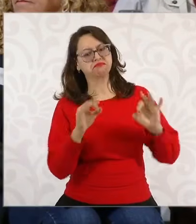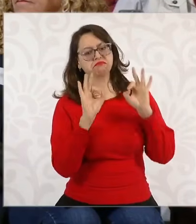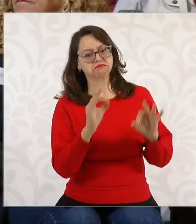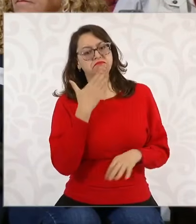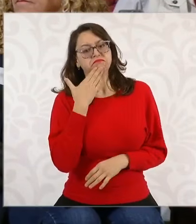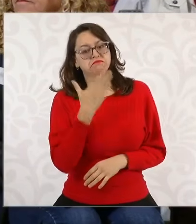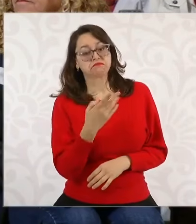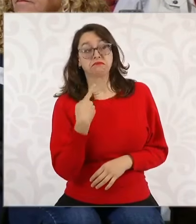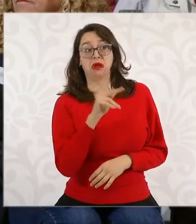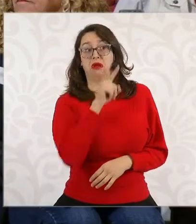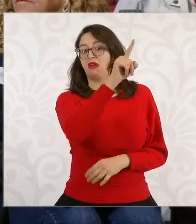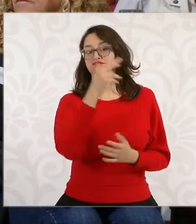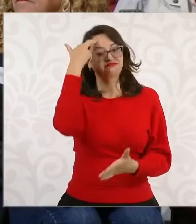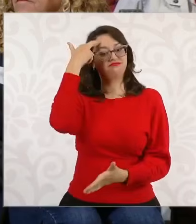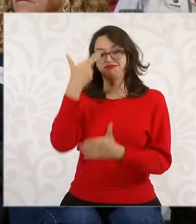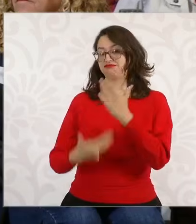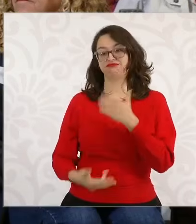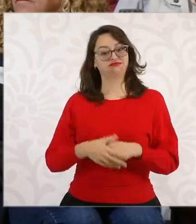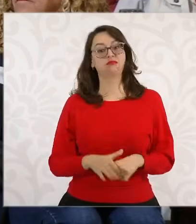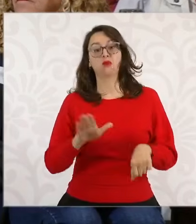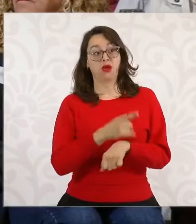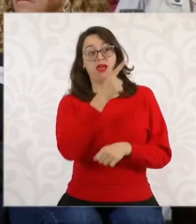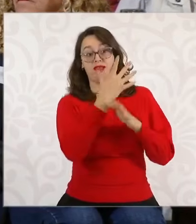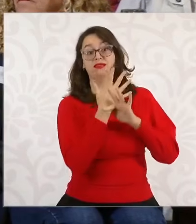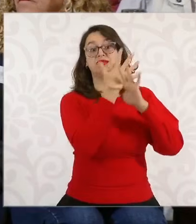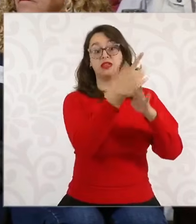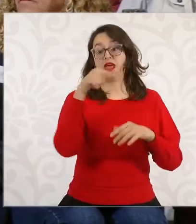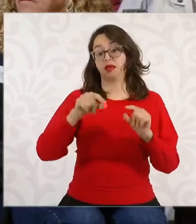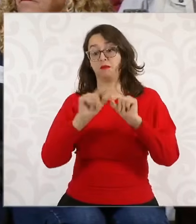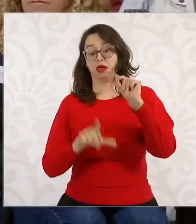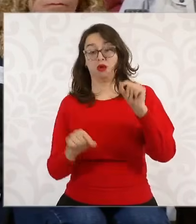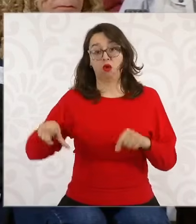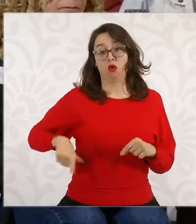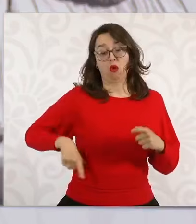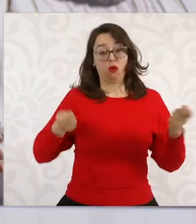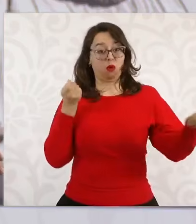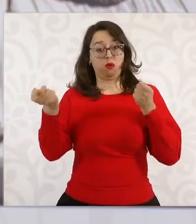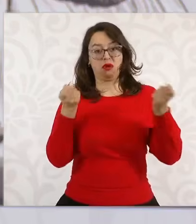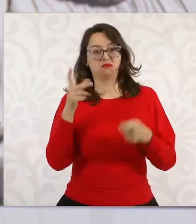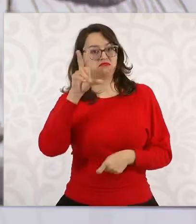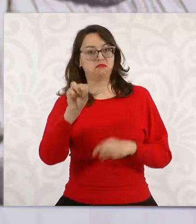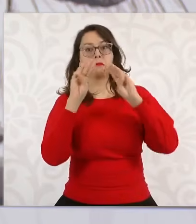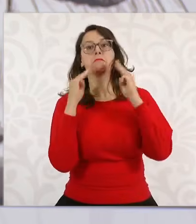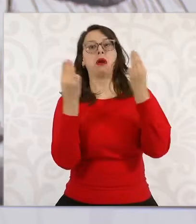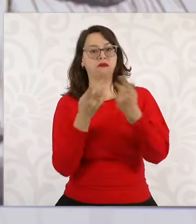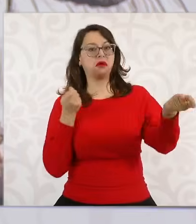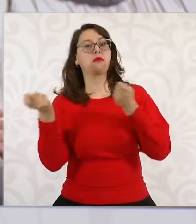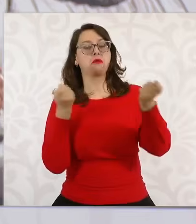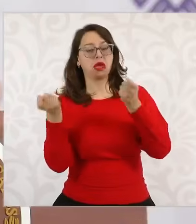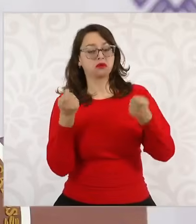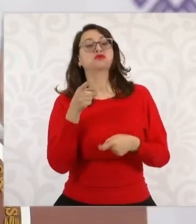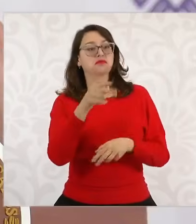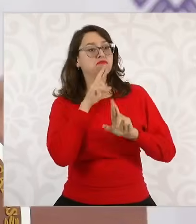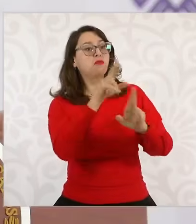quien gobierna México, sino que son los cárteles quienes lo hacen? ¿Cómo responde usted a eso? Pues que es falso. Eso no quiere